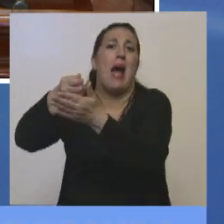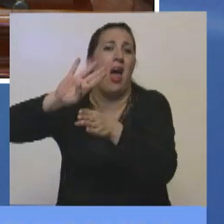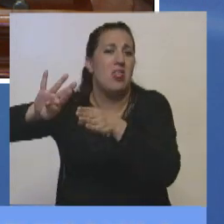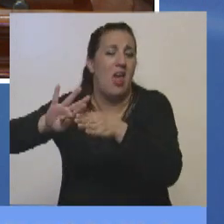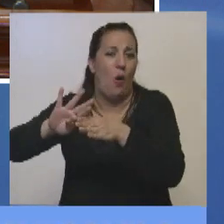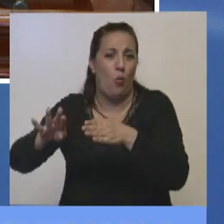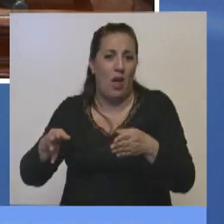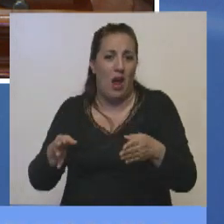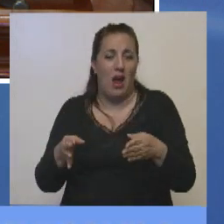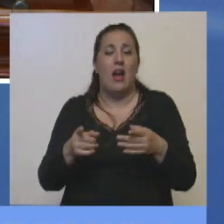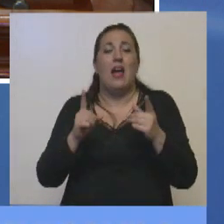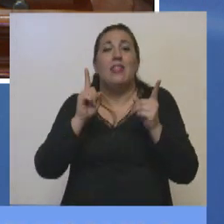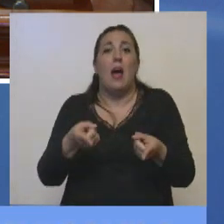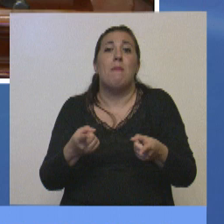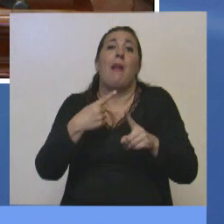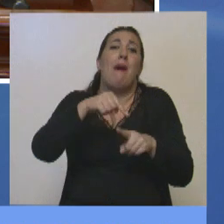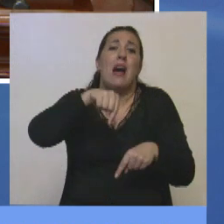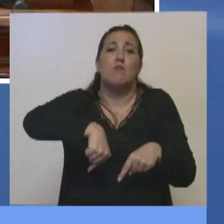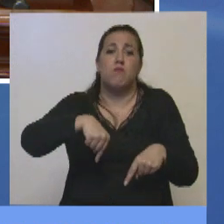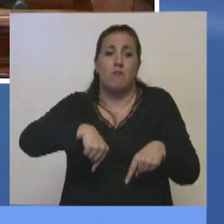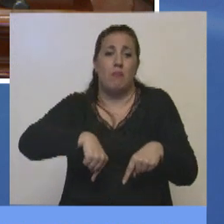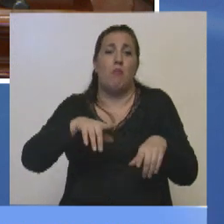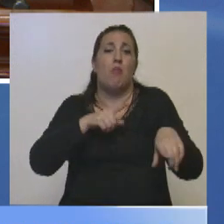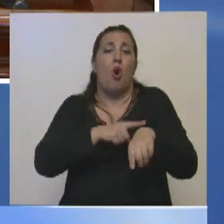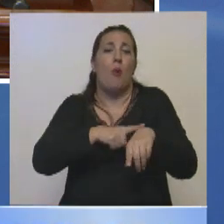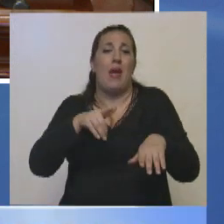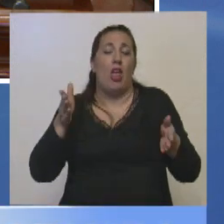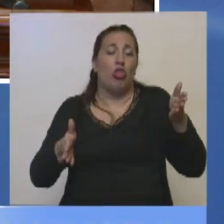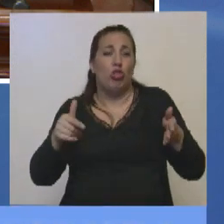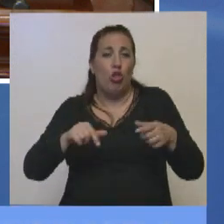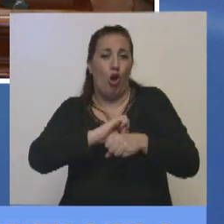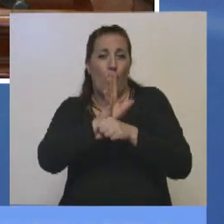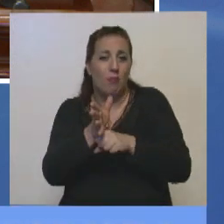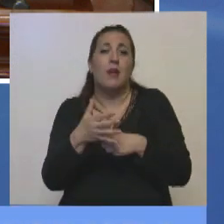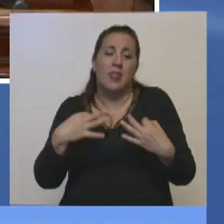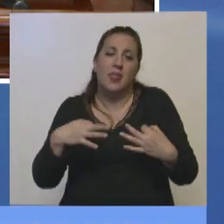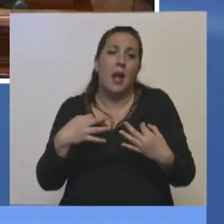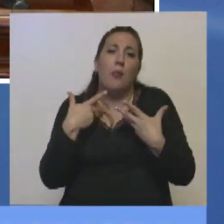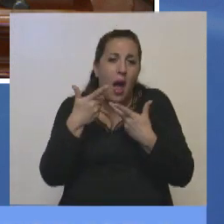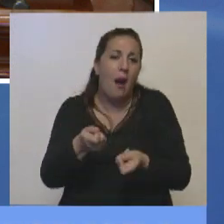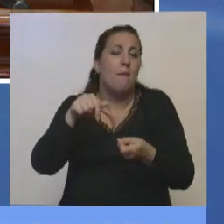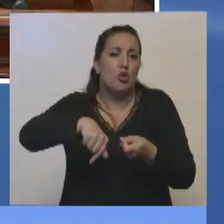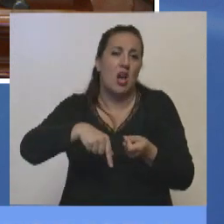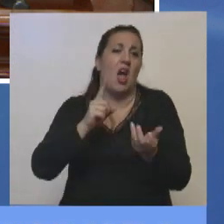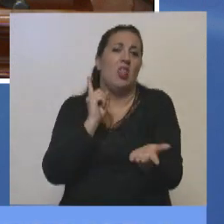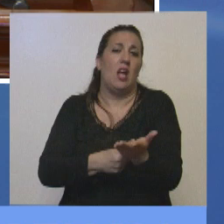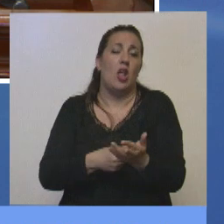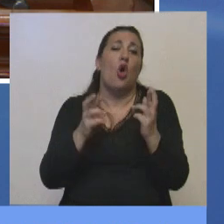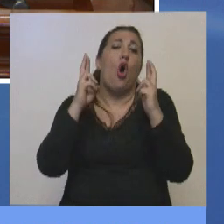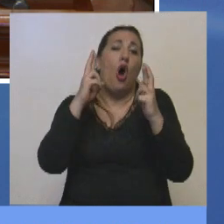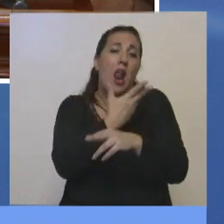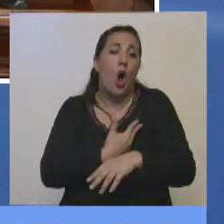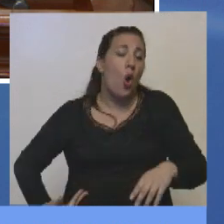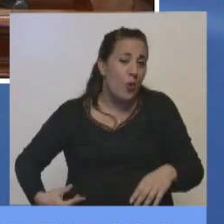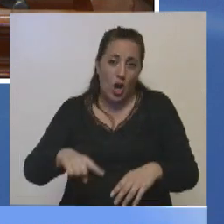y además ocurrió lo de la pandemia de manera que hay que acompañar este decreto y ojalá que el gobierno de la nación